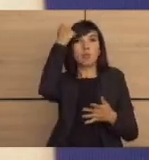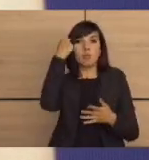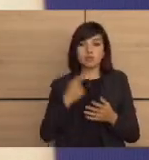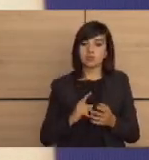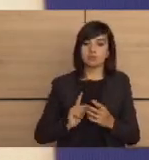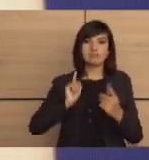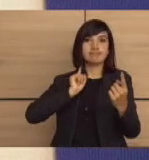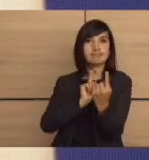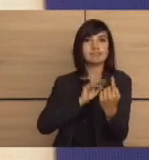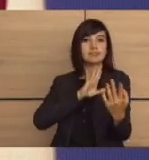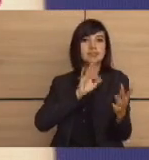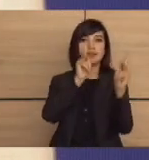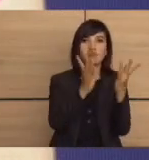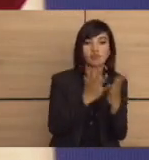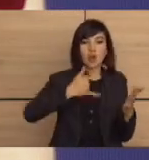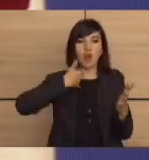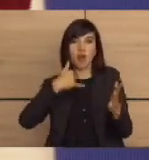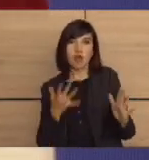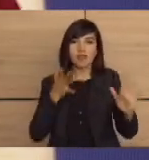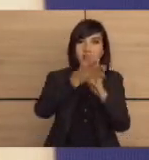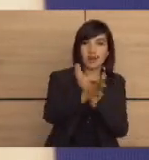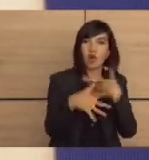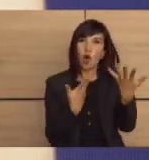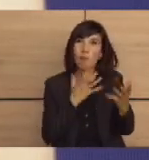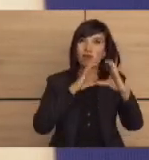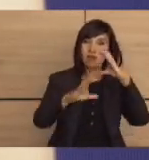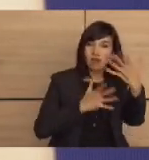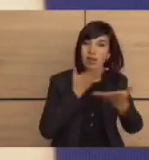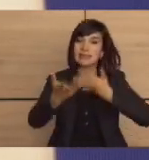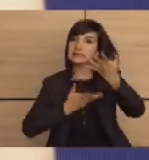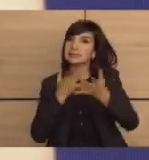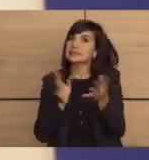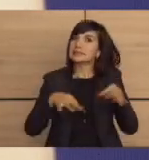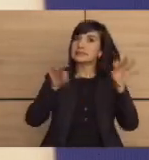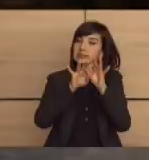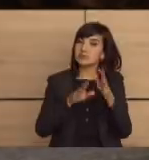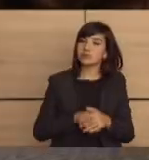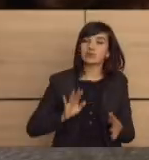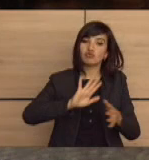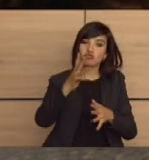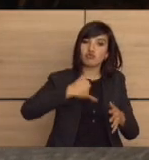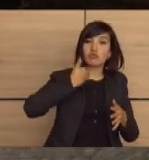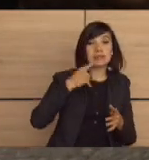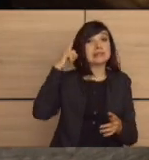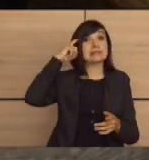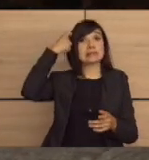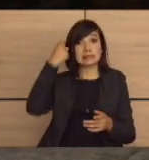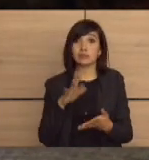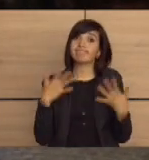y de hacer que ellos hablen de historia en esos lenguajes. Y ese reto es